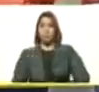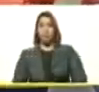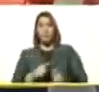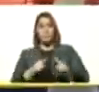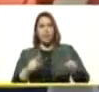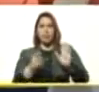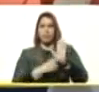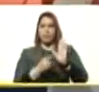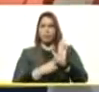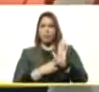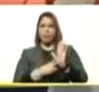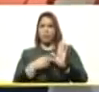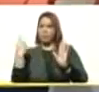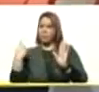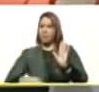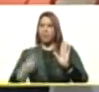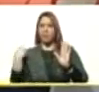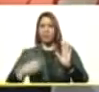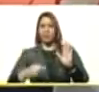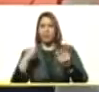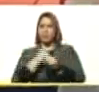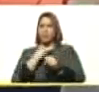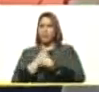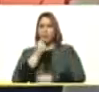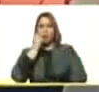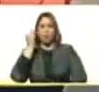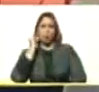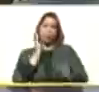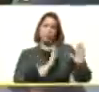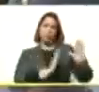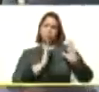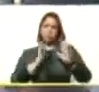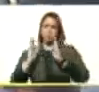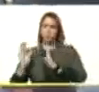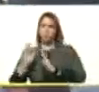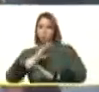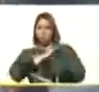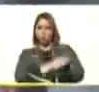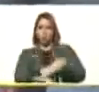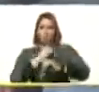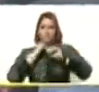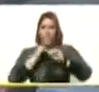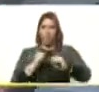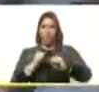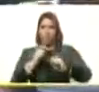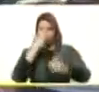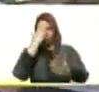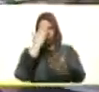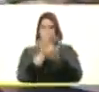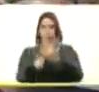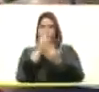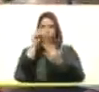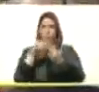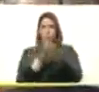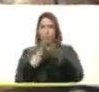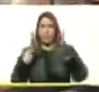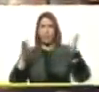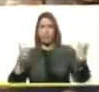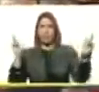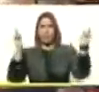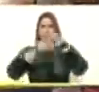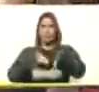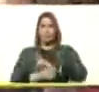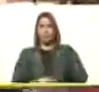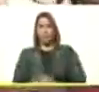sea de verdad, tiene que tener a la clase obrera organizada, empoderada y al frente de los grandes cambios, de